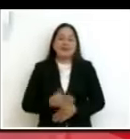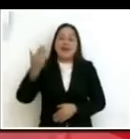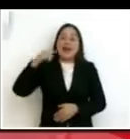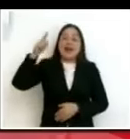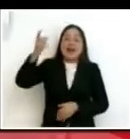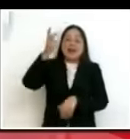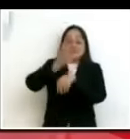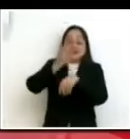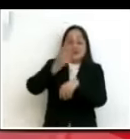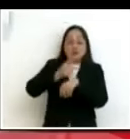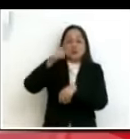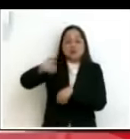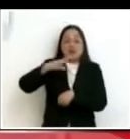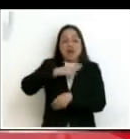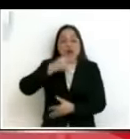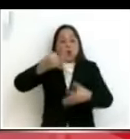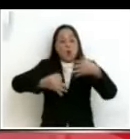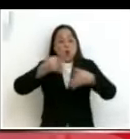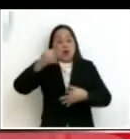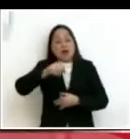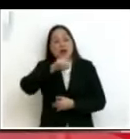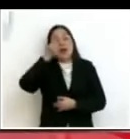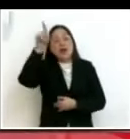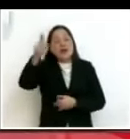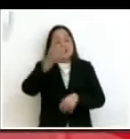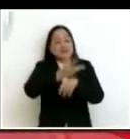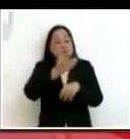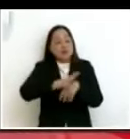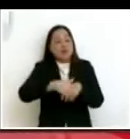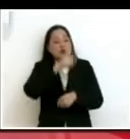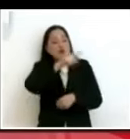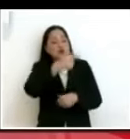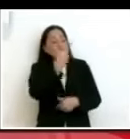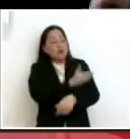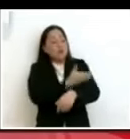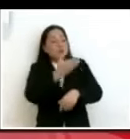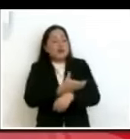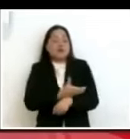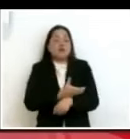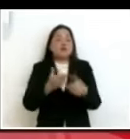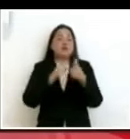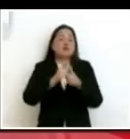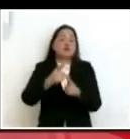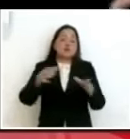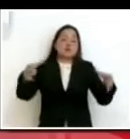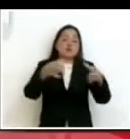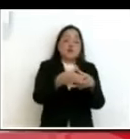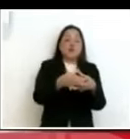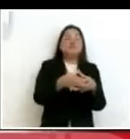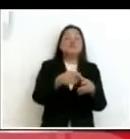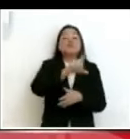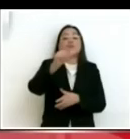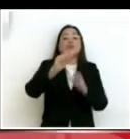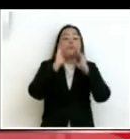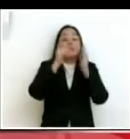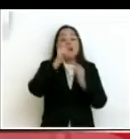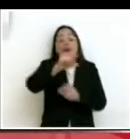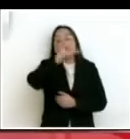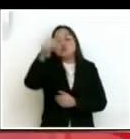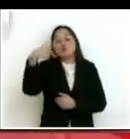a Genaro García Luna, su compañero de partido, por narcotráfico, un juez mexicano estaba liberando las cuentas